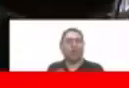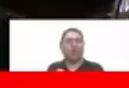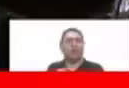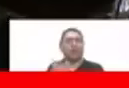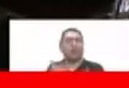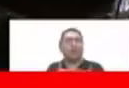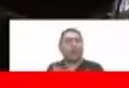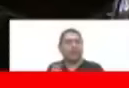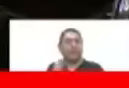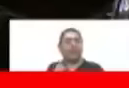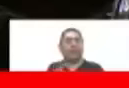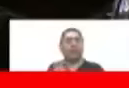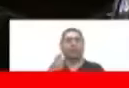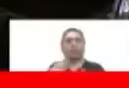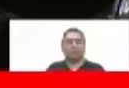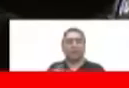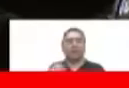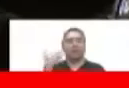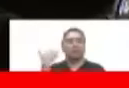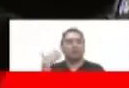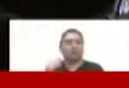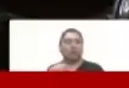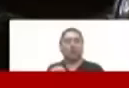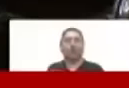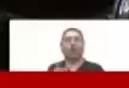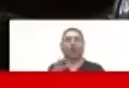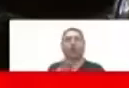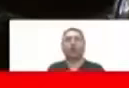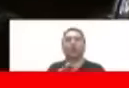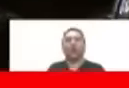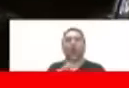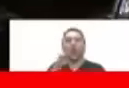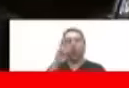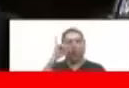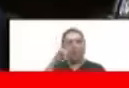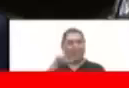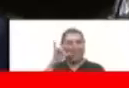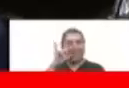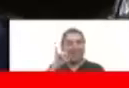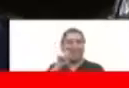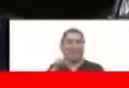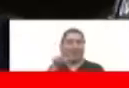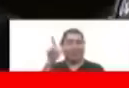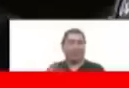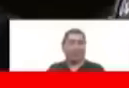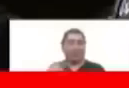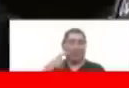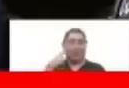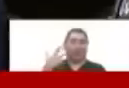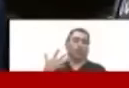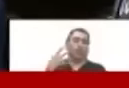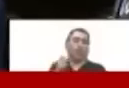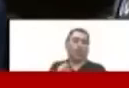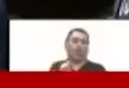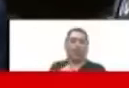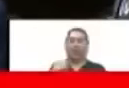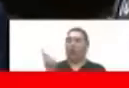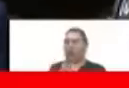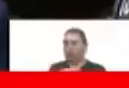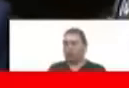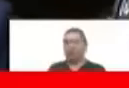que estaban todos y repartieron. Mira, y regalaron. Sí, para mí es más simpático Pablo que ustedes. Me voy a ir al programa de él. Vamos. Me parece